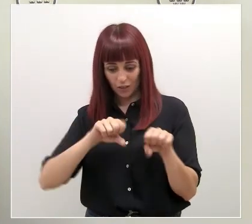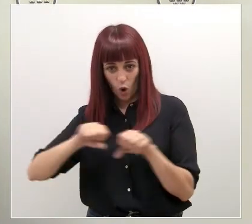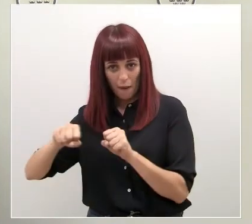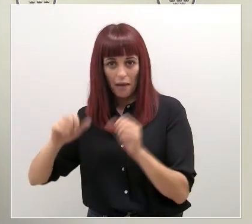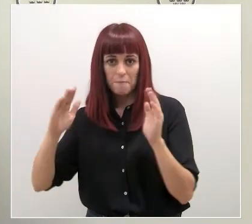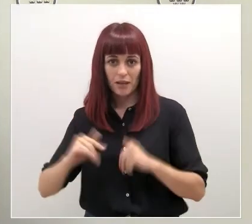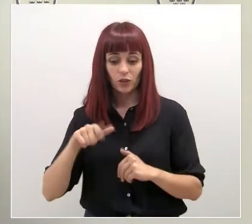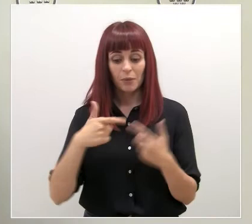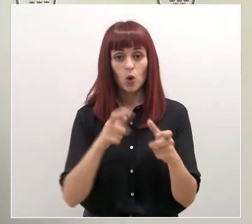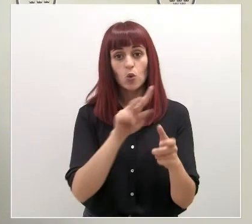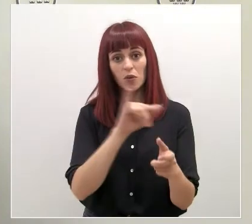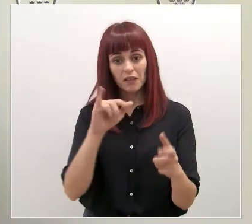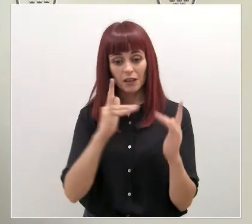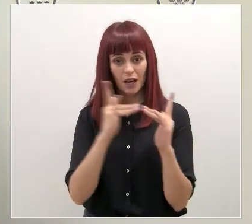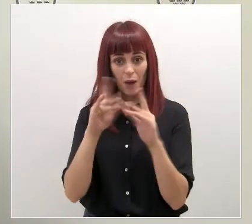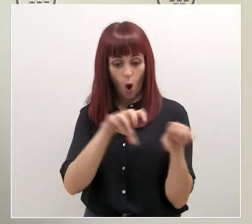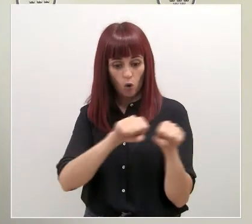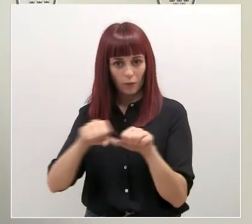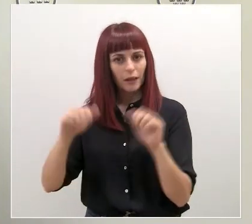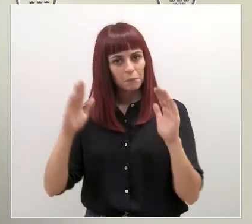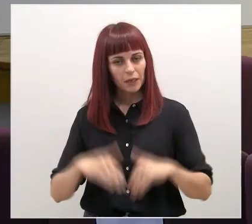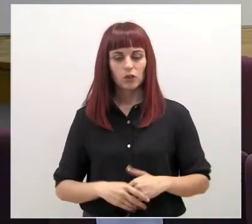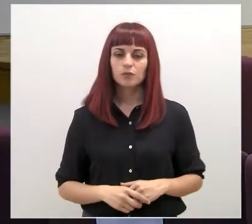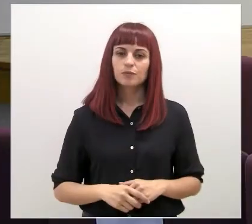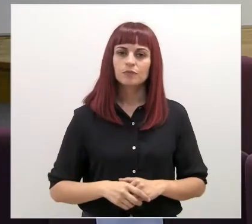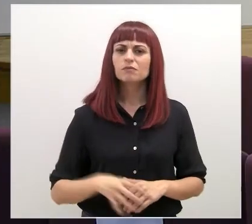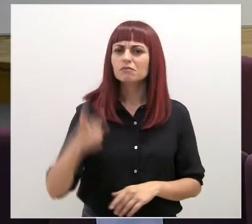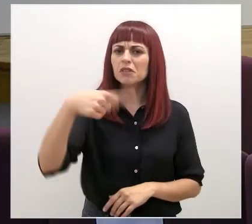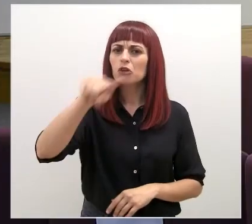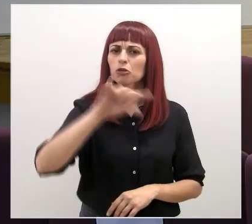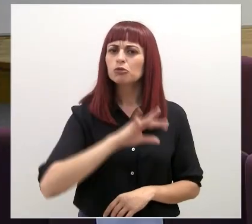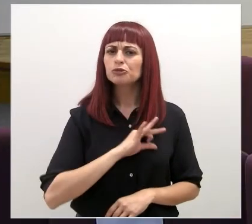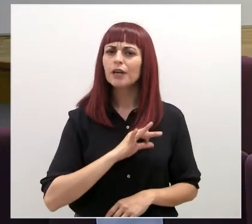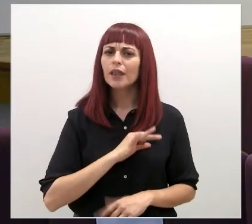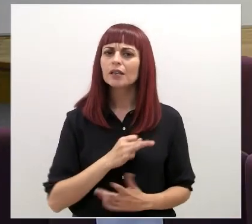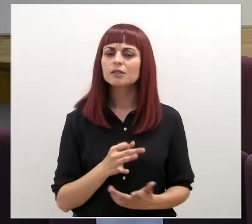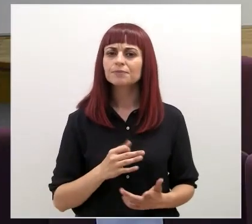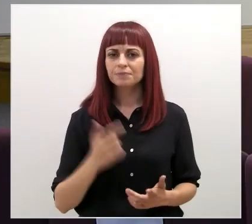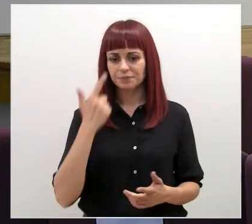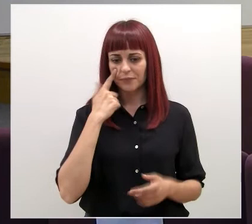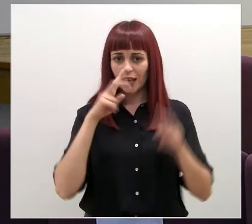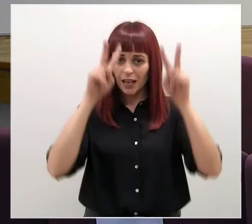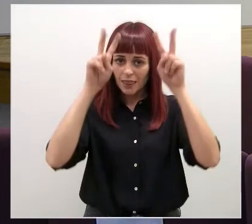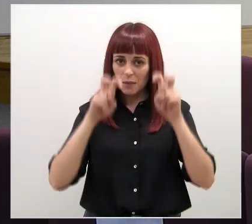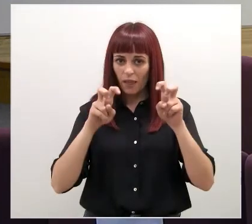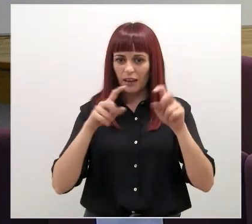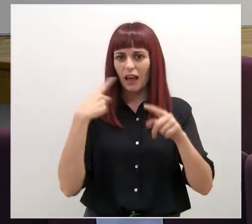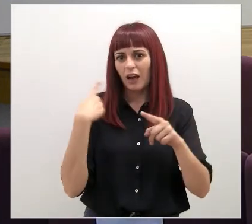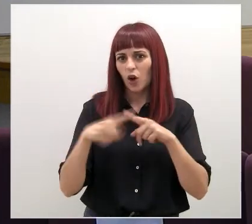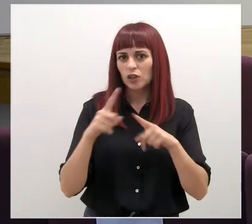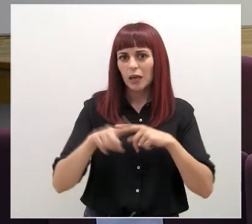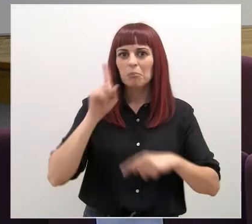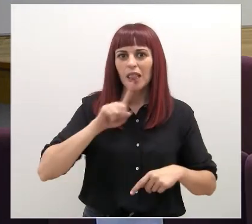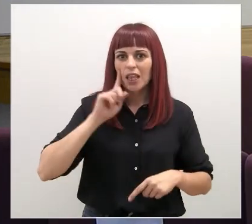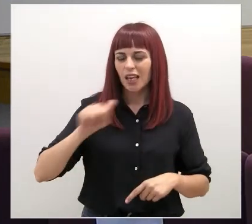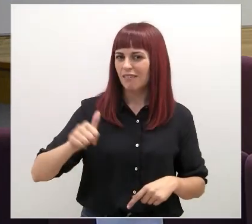camas hospitalarias. ¿Y cómo pueden ustedes zanjar el tema de los bulos, que constantemente hoy